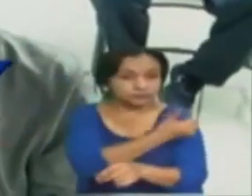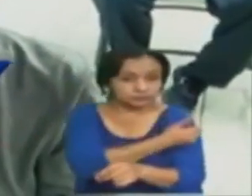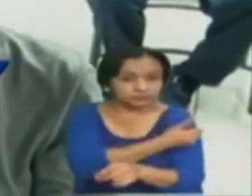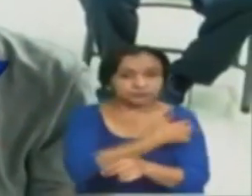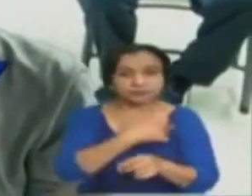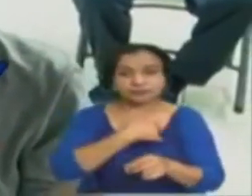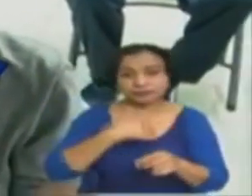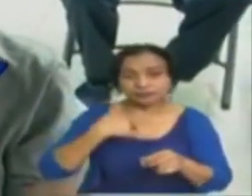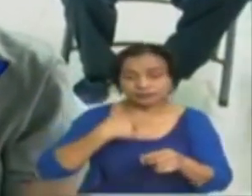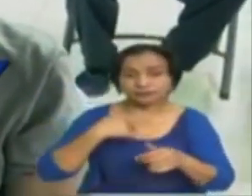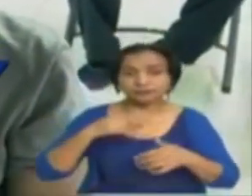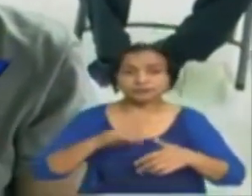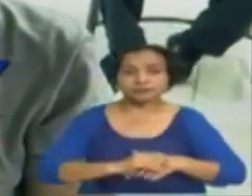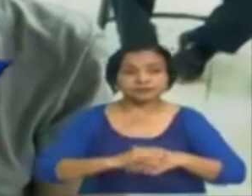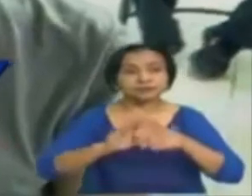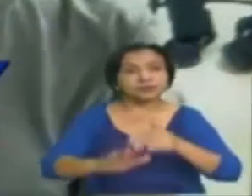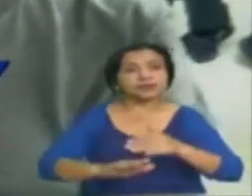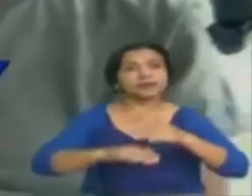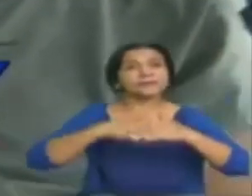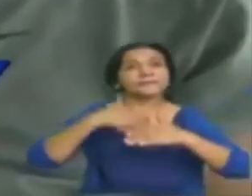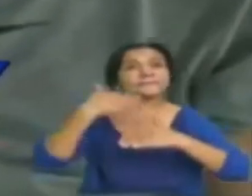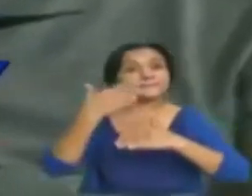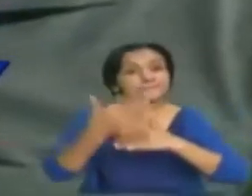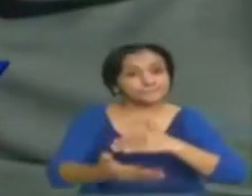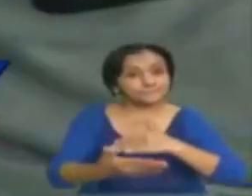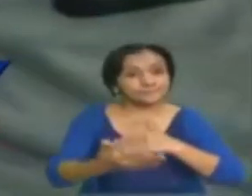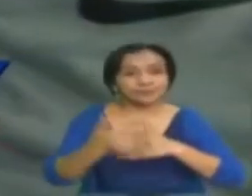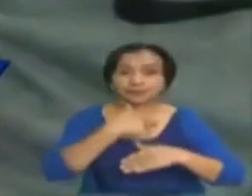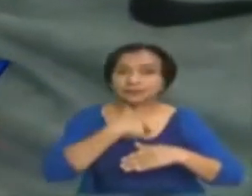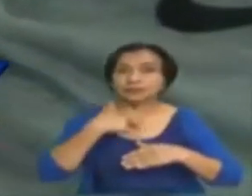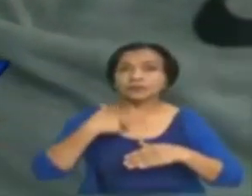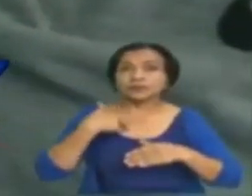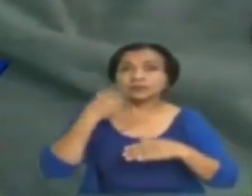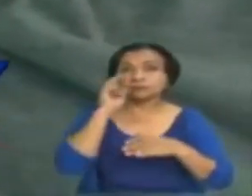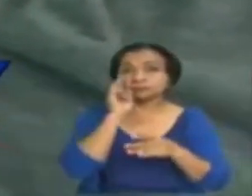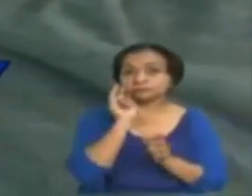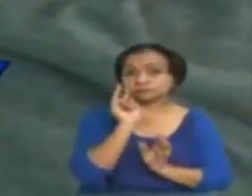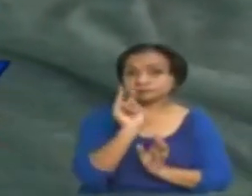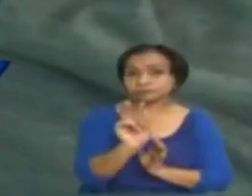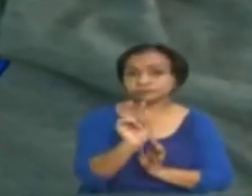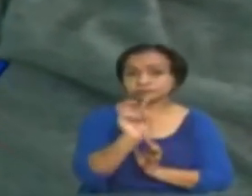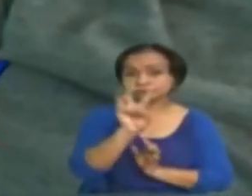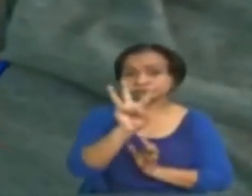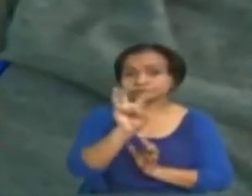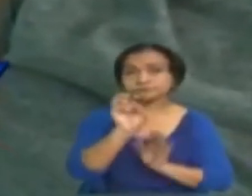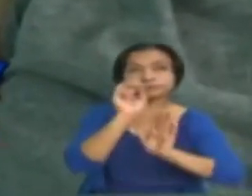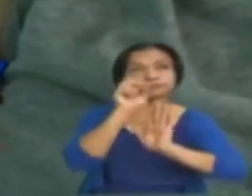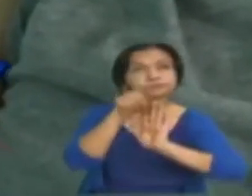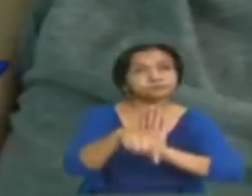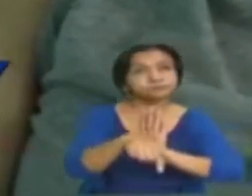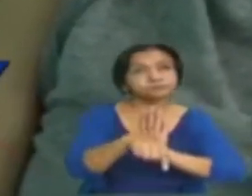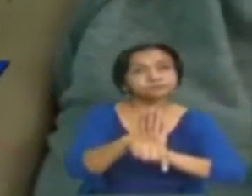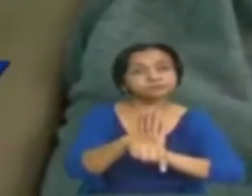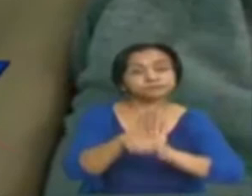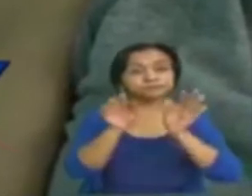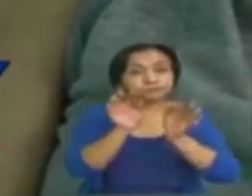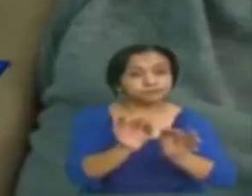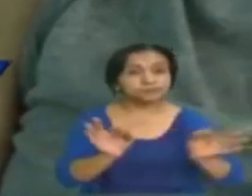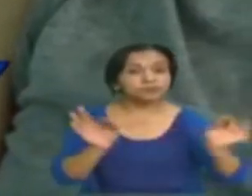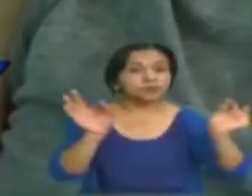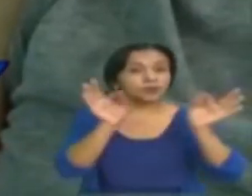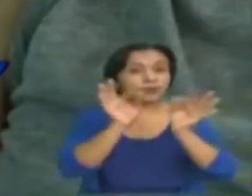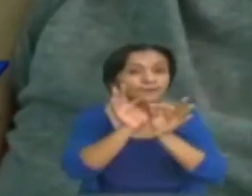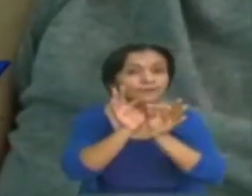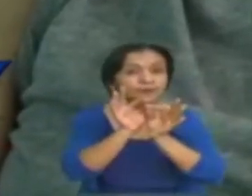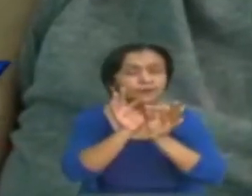adelante. Anunciando el programa de vacunación del día de mañana aquí en Managua, en el Berta, en el